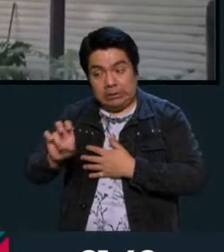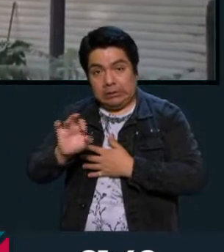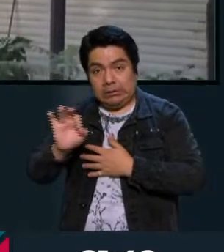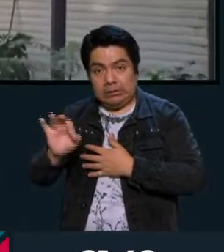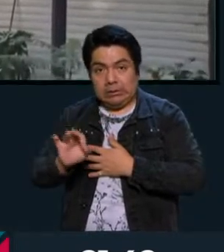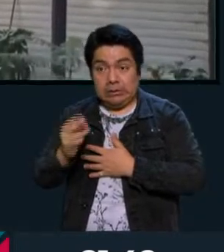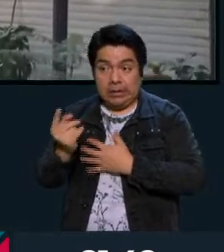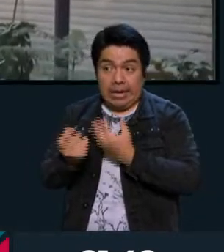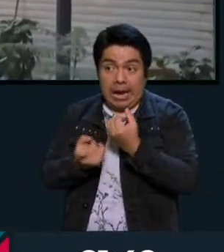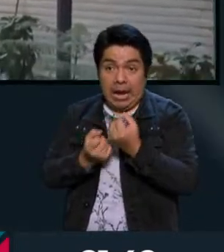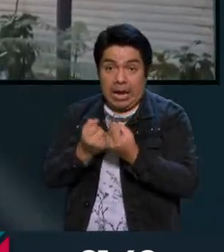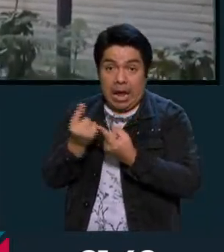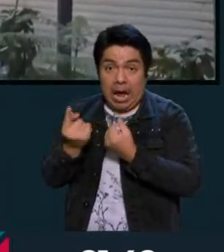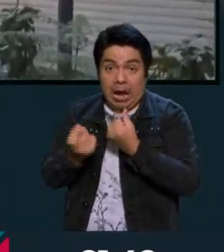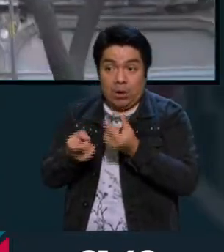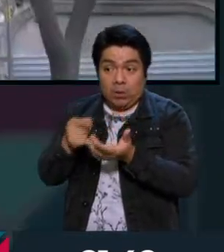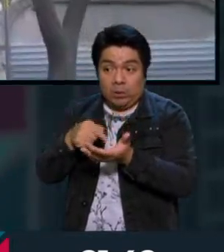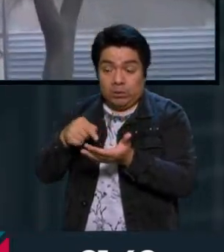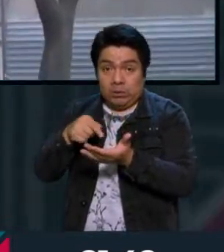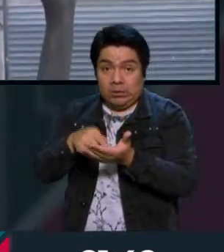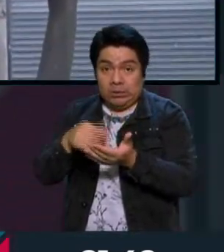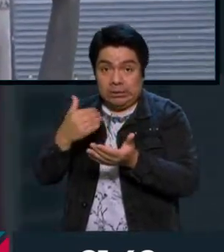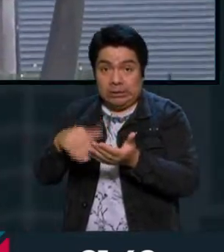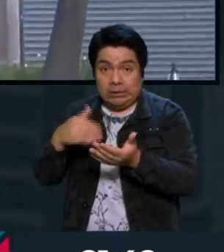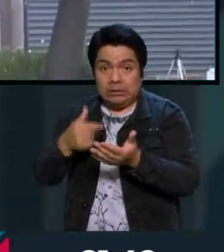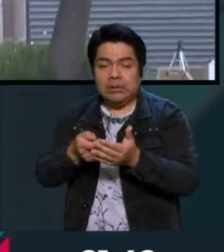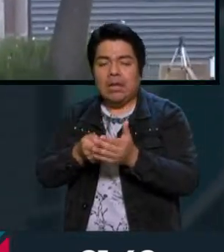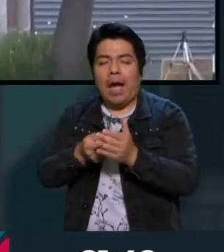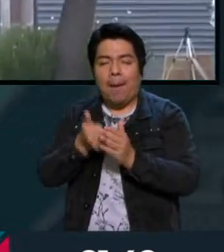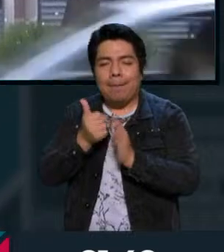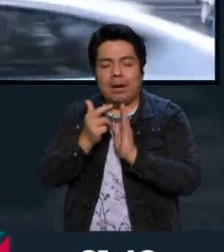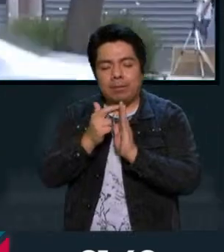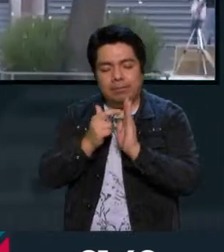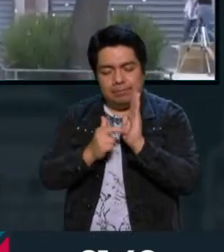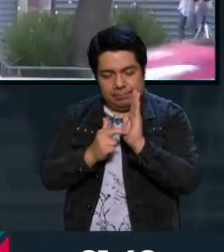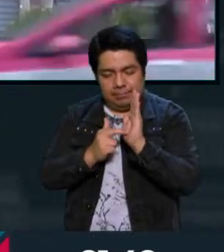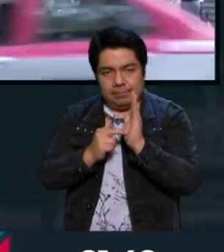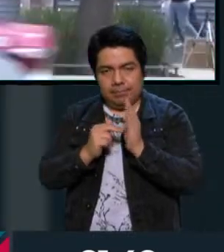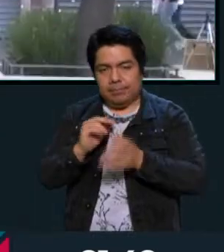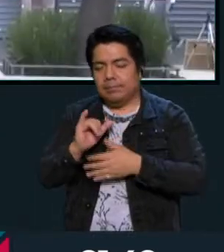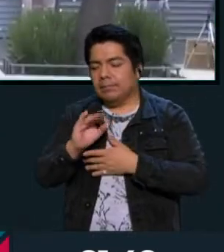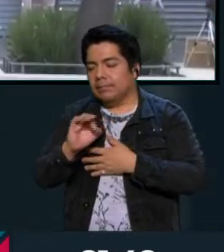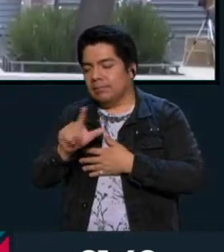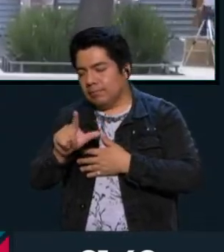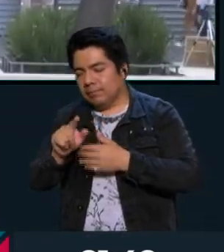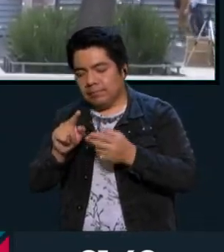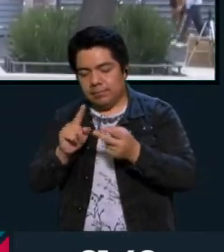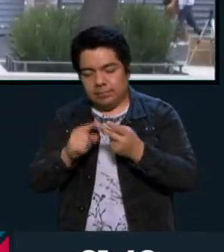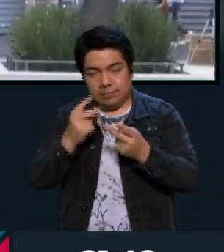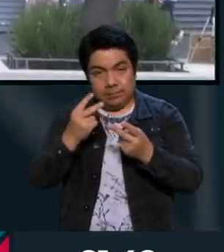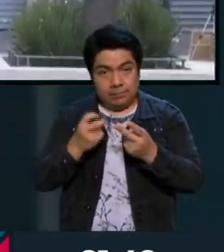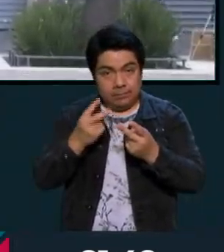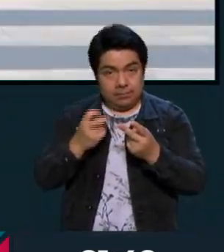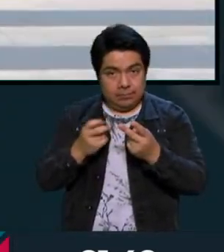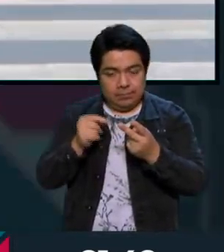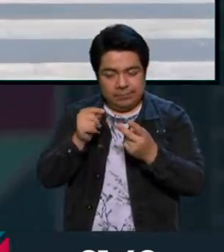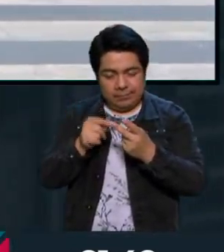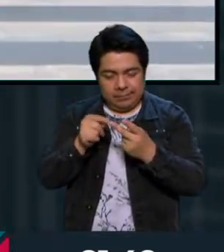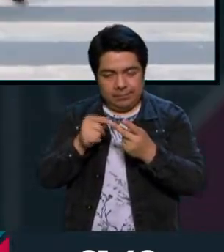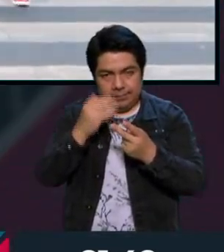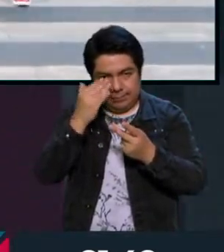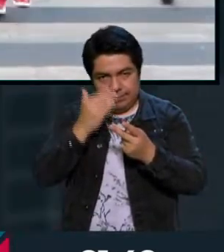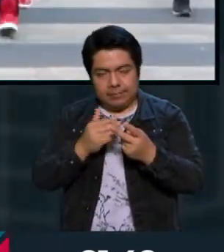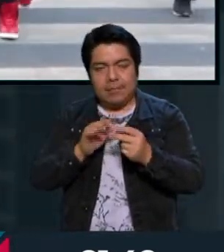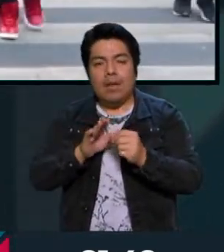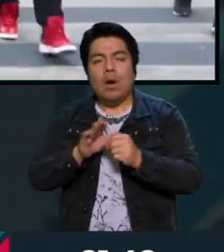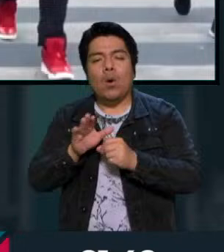en algunas zonas de la ciudad. Esa es la primera reforma, la del Código Civil. La segunda reforma es la que se ha hecho